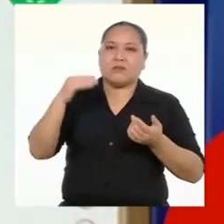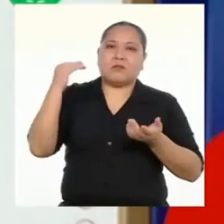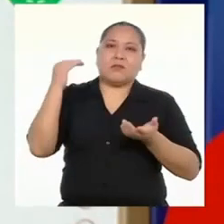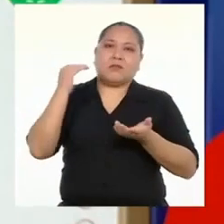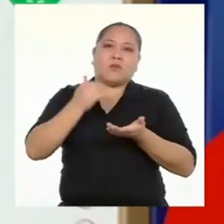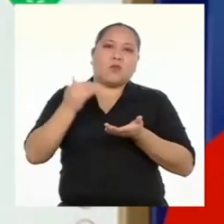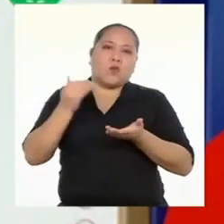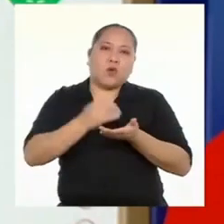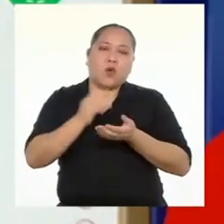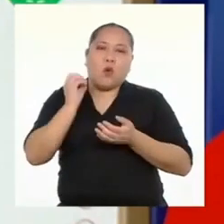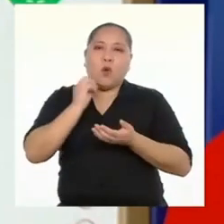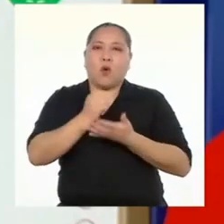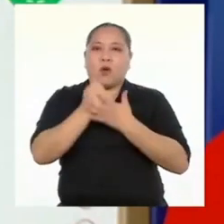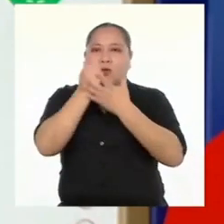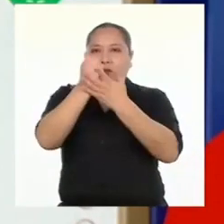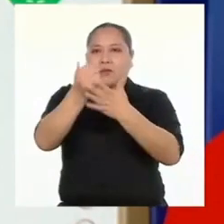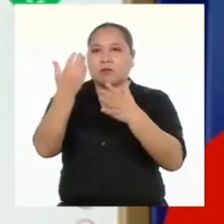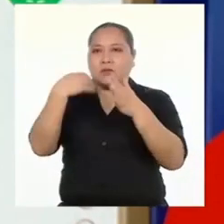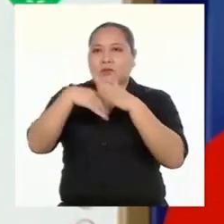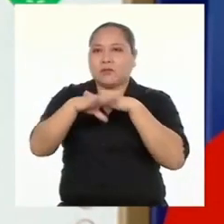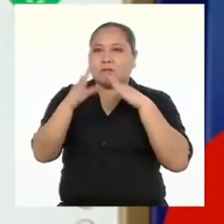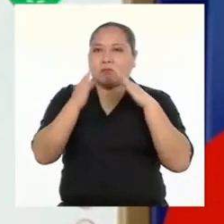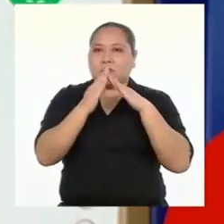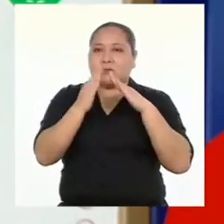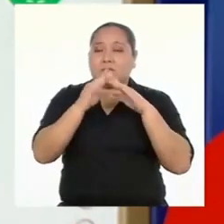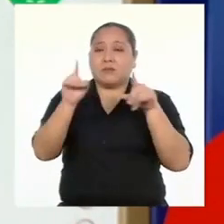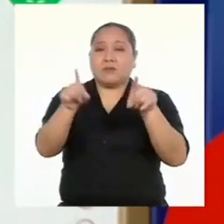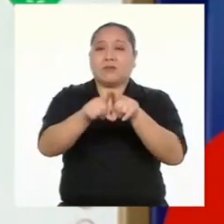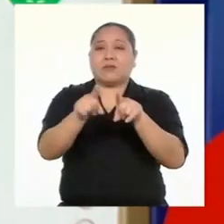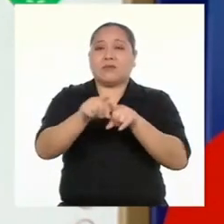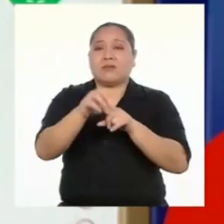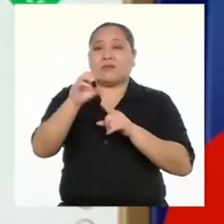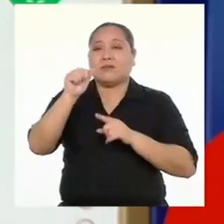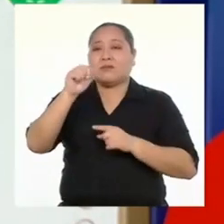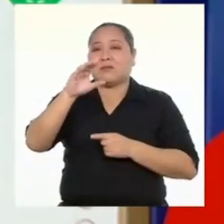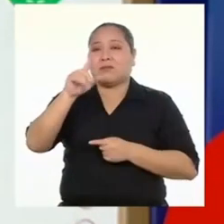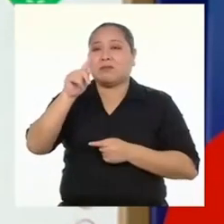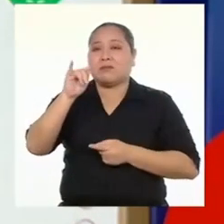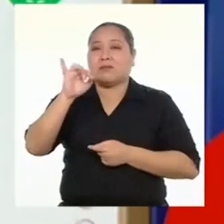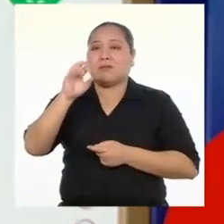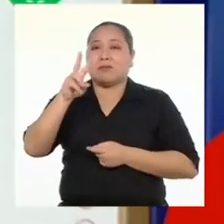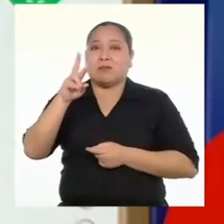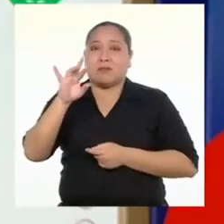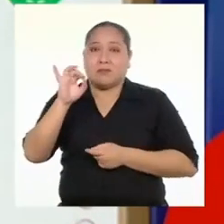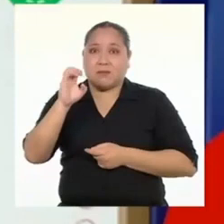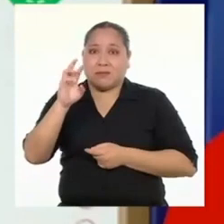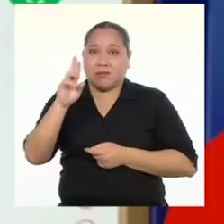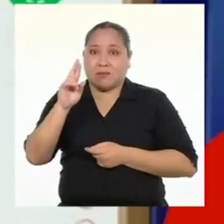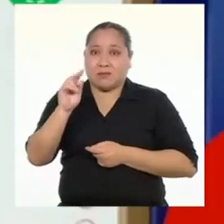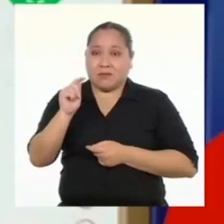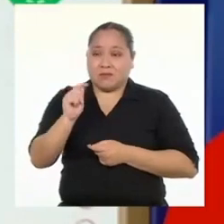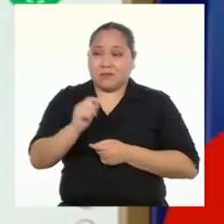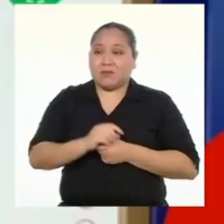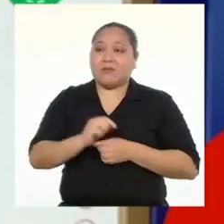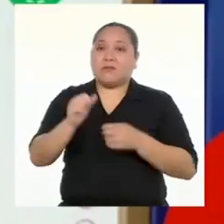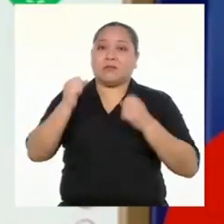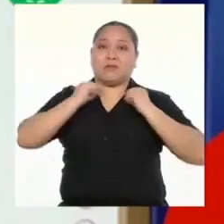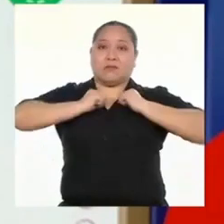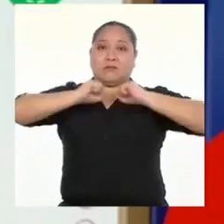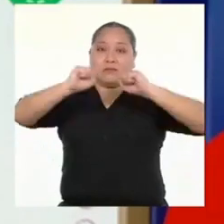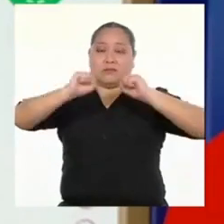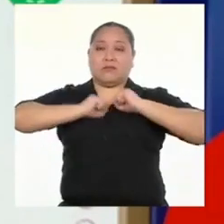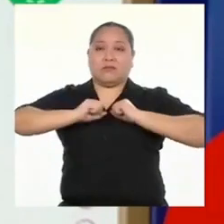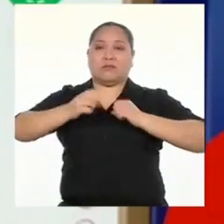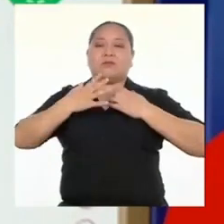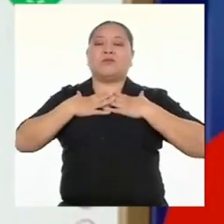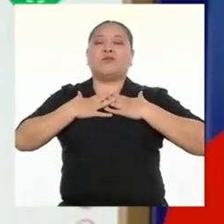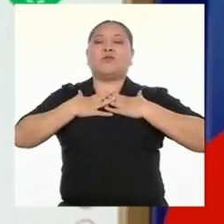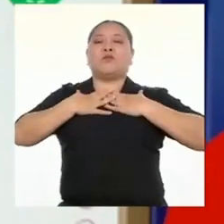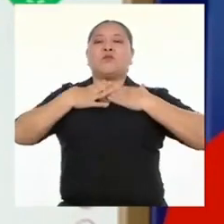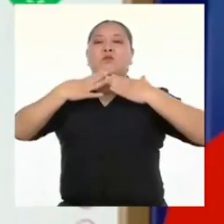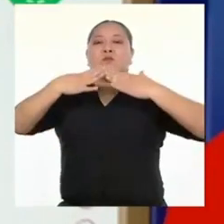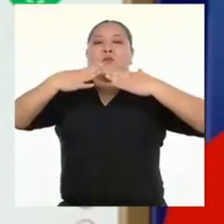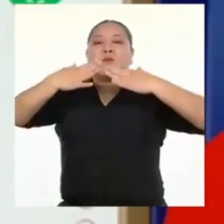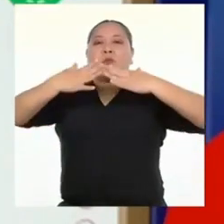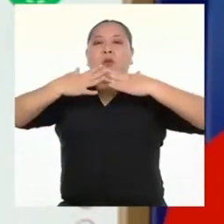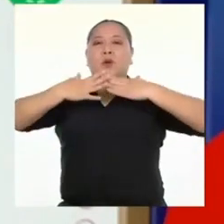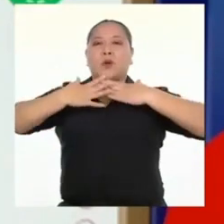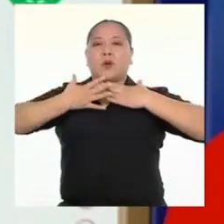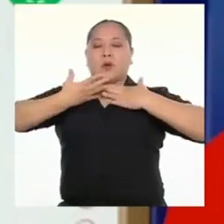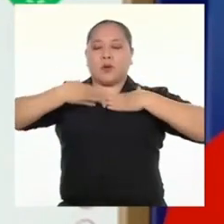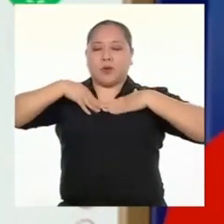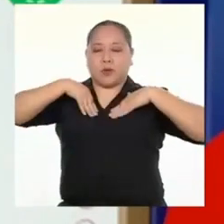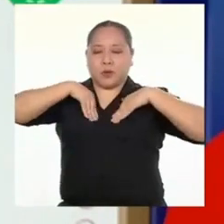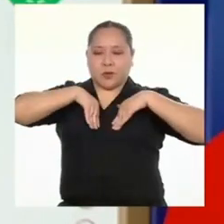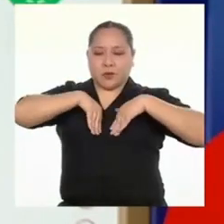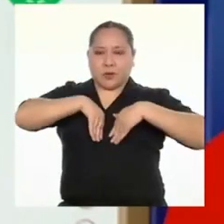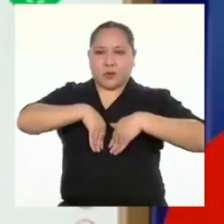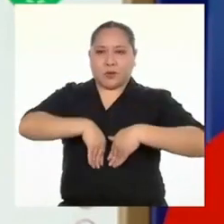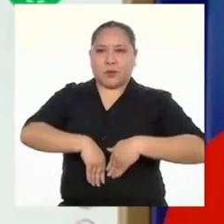ayudar en casa. También como hacemos en Activarte, podemos hacer ejercicios para estar dispuestos y tener oxigenación en todos los tejidos del